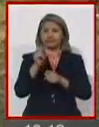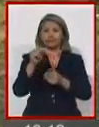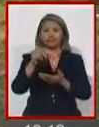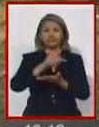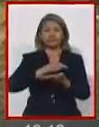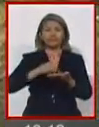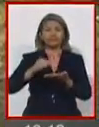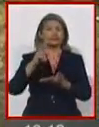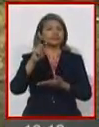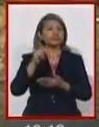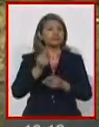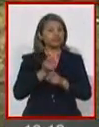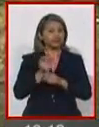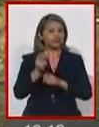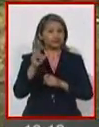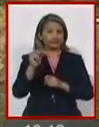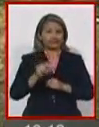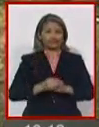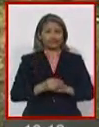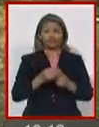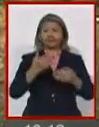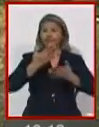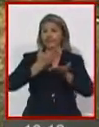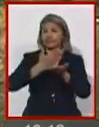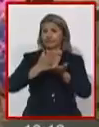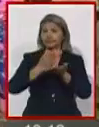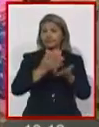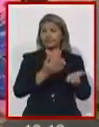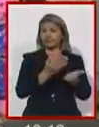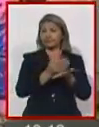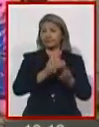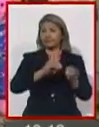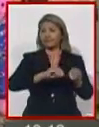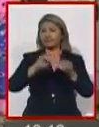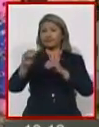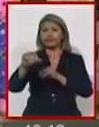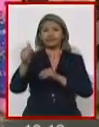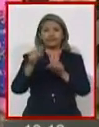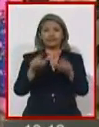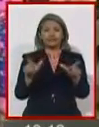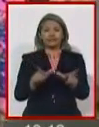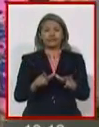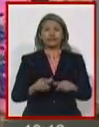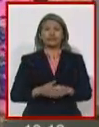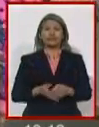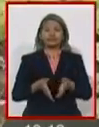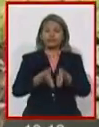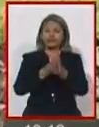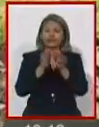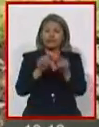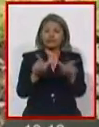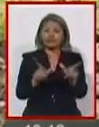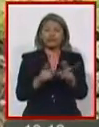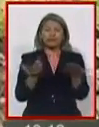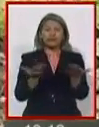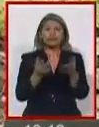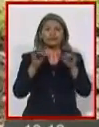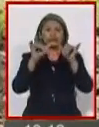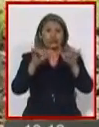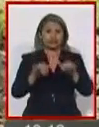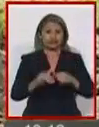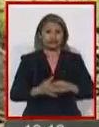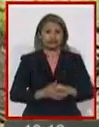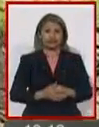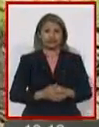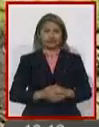rotonda? Sí, para no perjudicar así. De allá nos han botado para este lado. Estamos queriendo, digamos, un pedacito por lo menos para que nos deje vender.